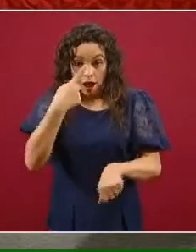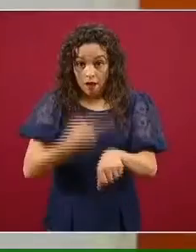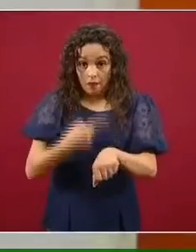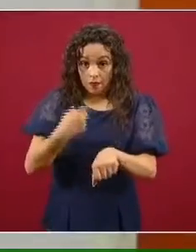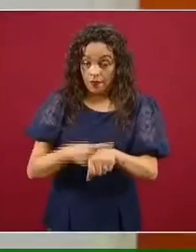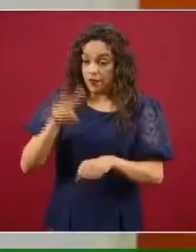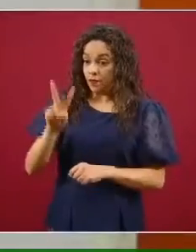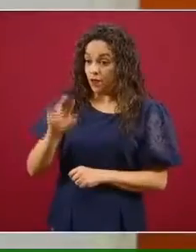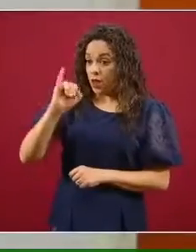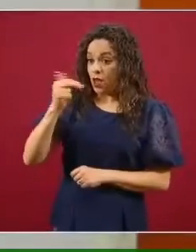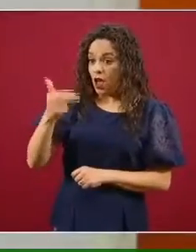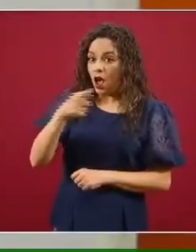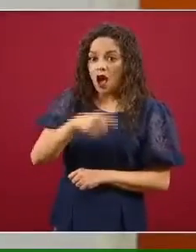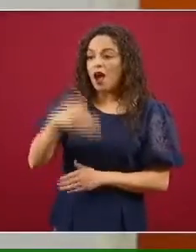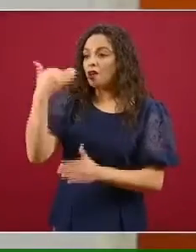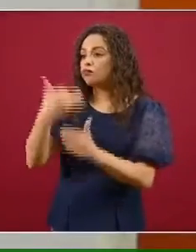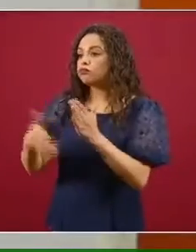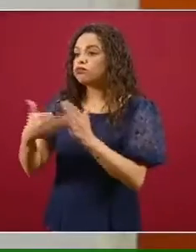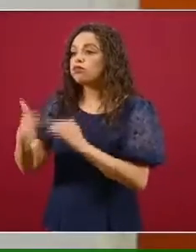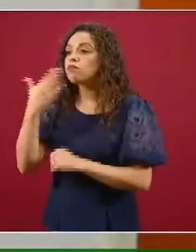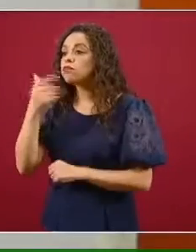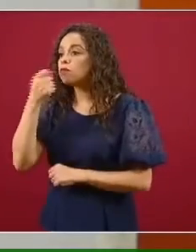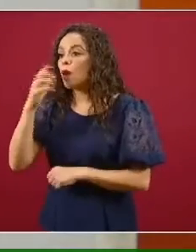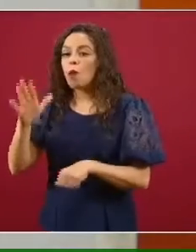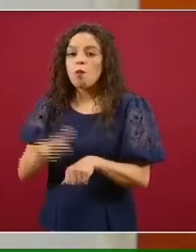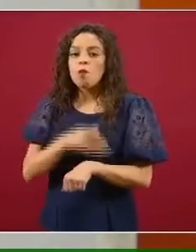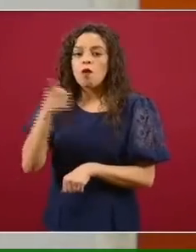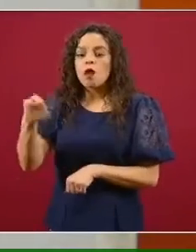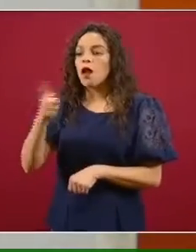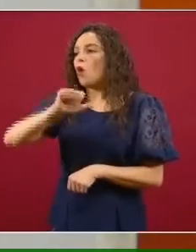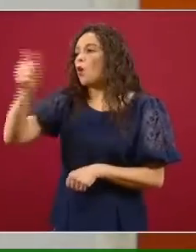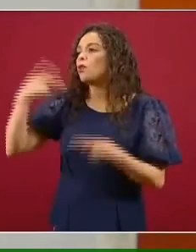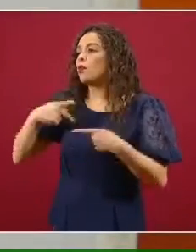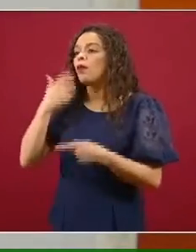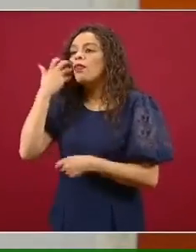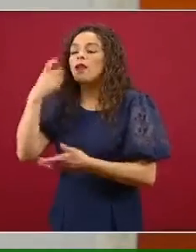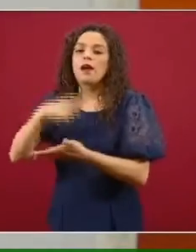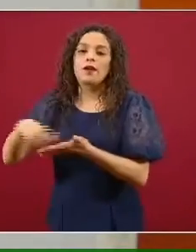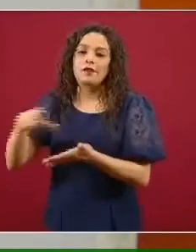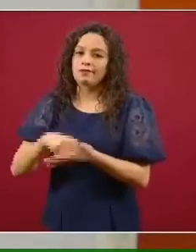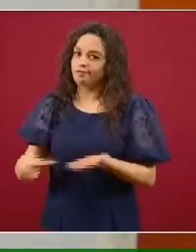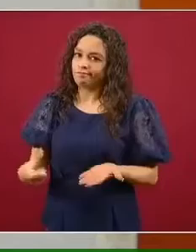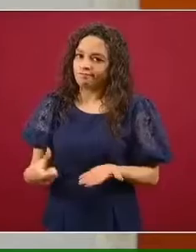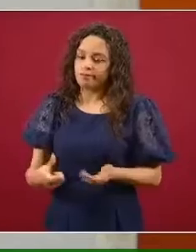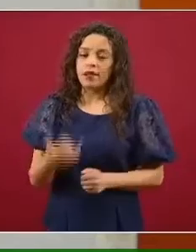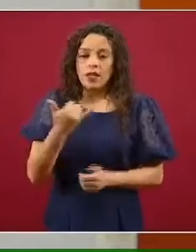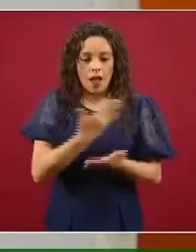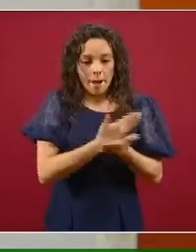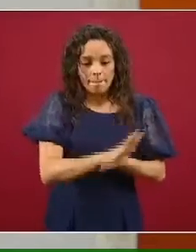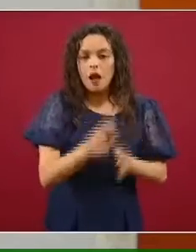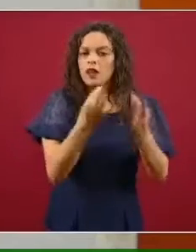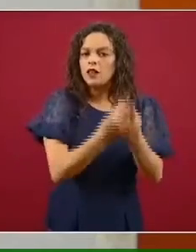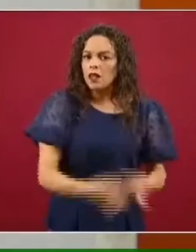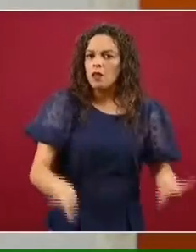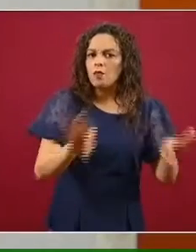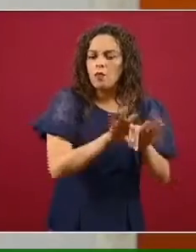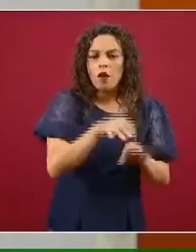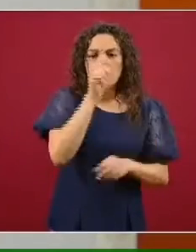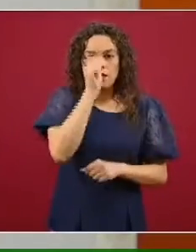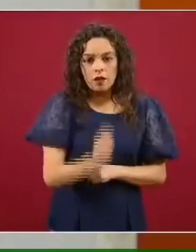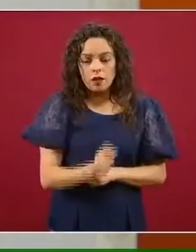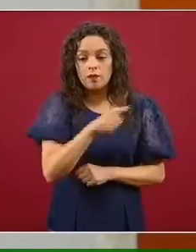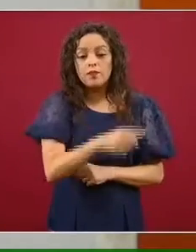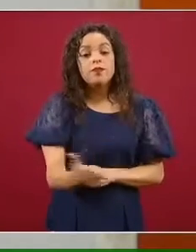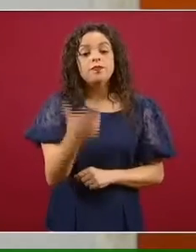mismo para personas con enfermedades autoinmunes. Y también una parte importante en el uso